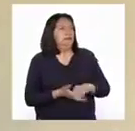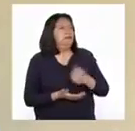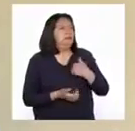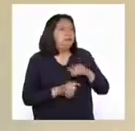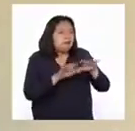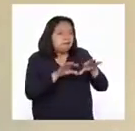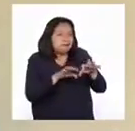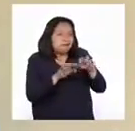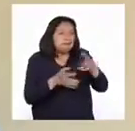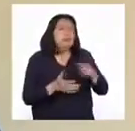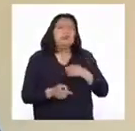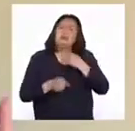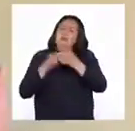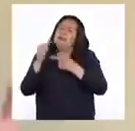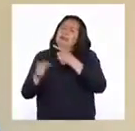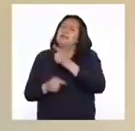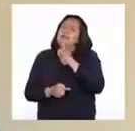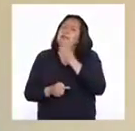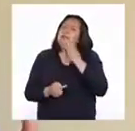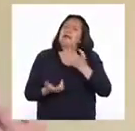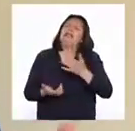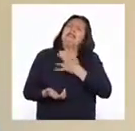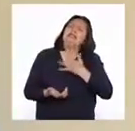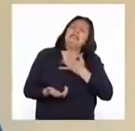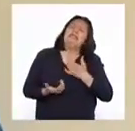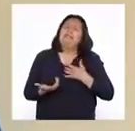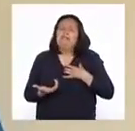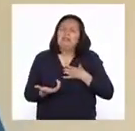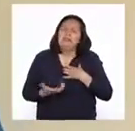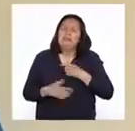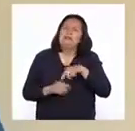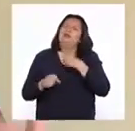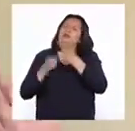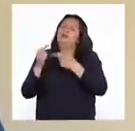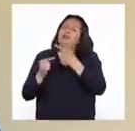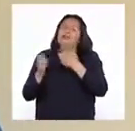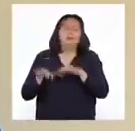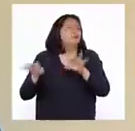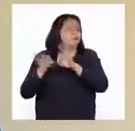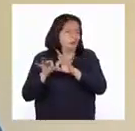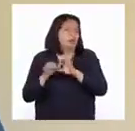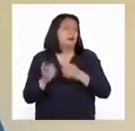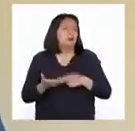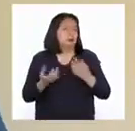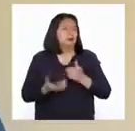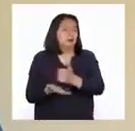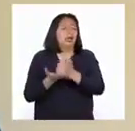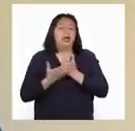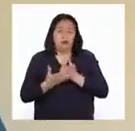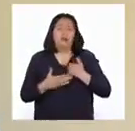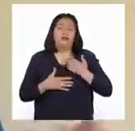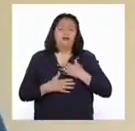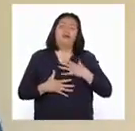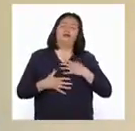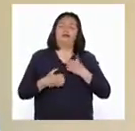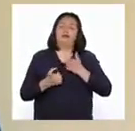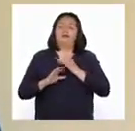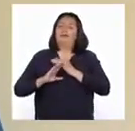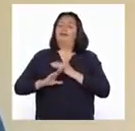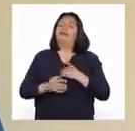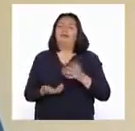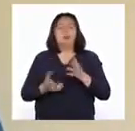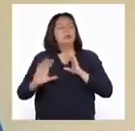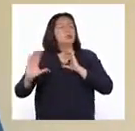las heladas, contarle a nuestros padres lo que sentimos es muy importante y nos ayuda a enfrentar mejor las heladas y ser